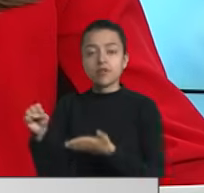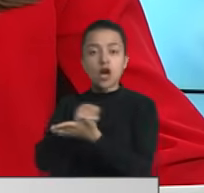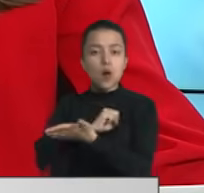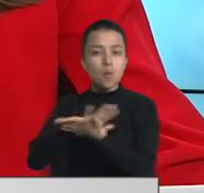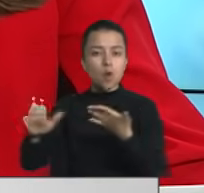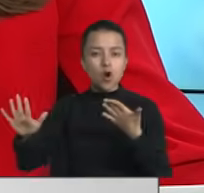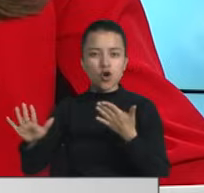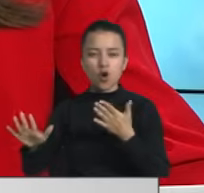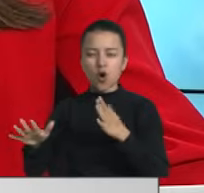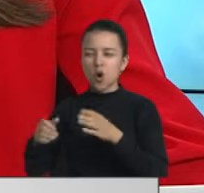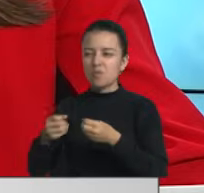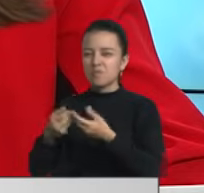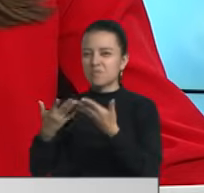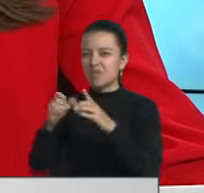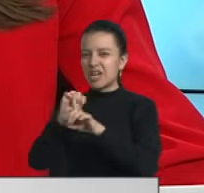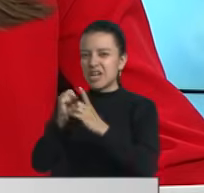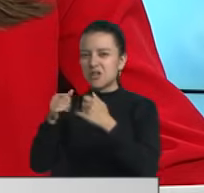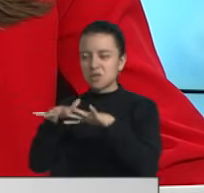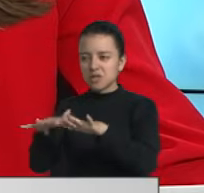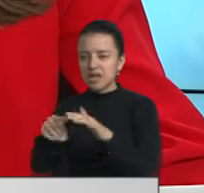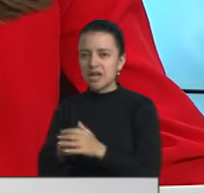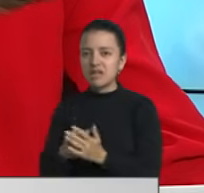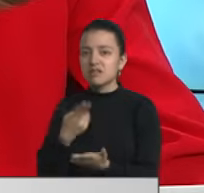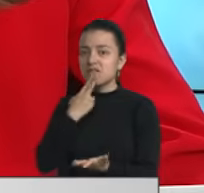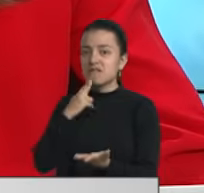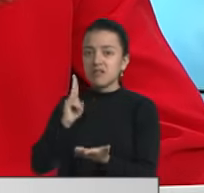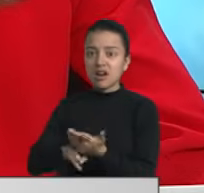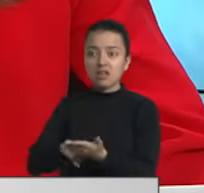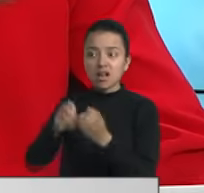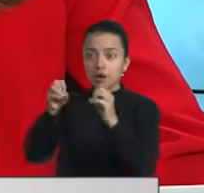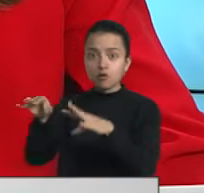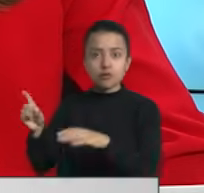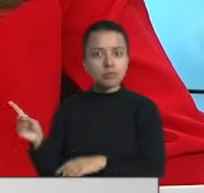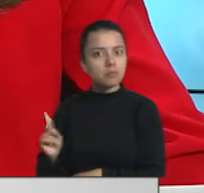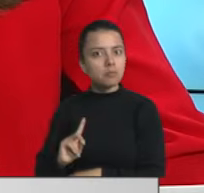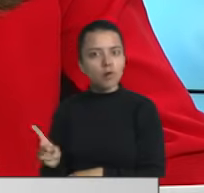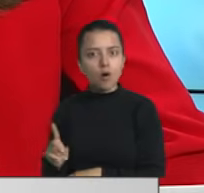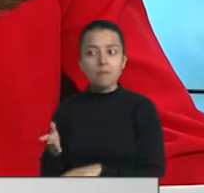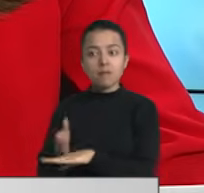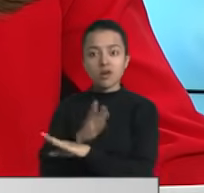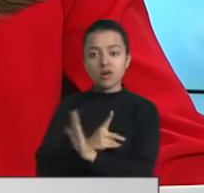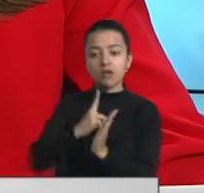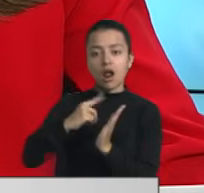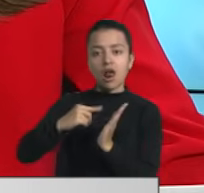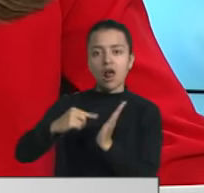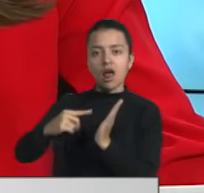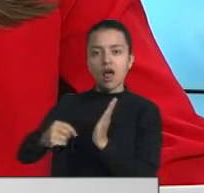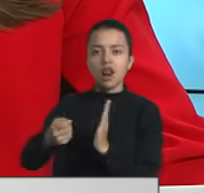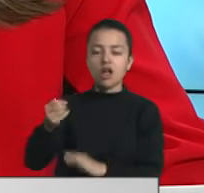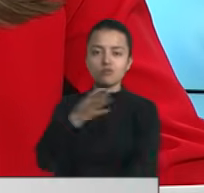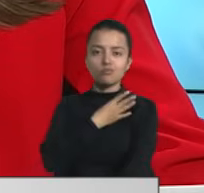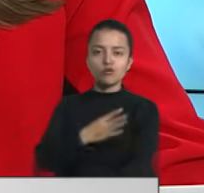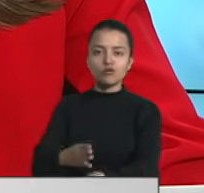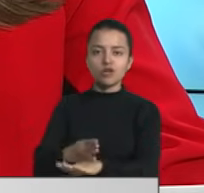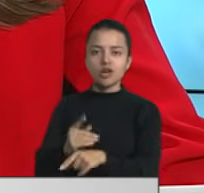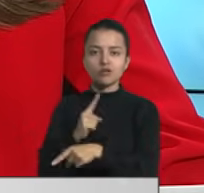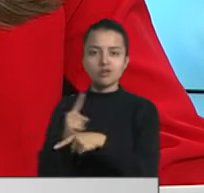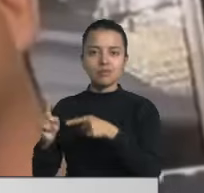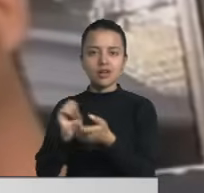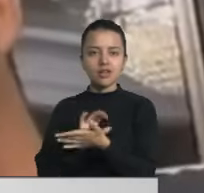cargo y a la curul, y a hoy no oficializa su retiro, pero sí firmó millonarios contratos como presidente durante la Semana